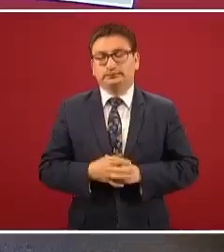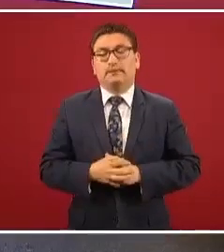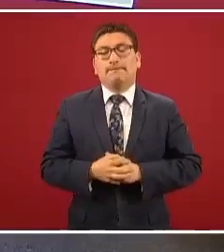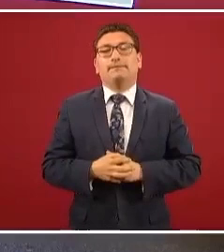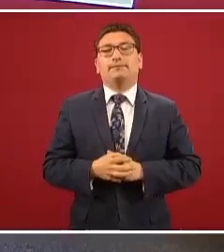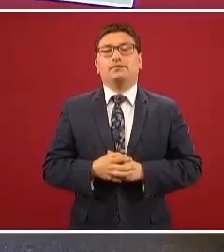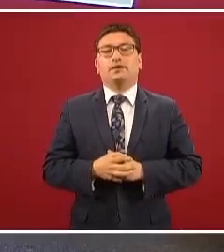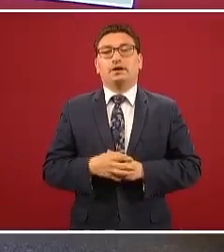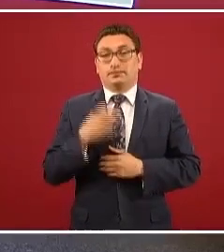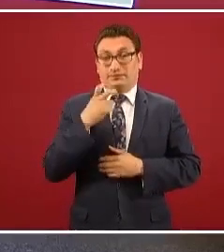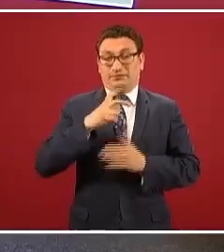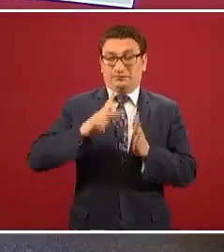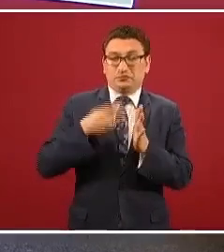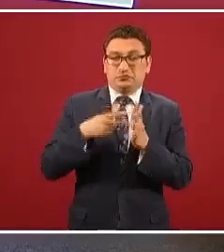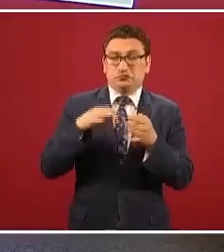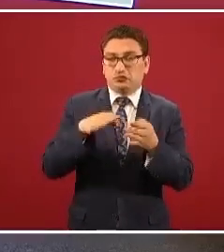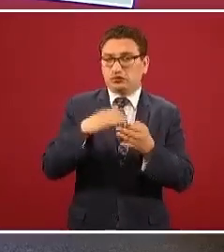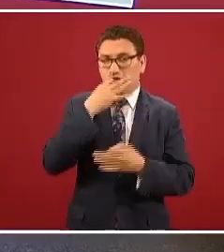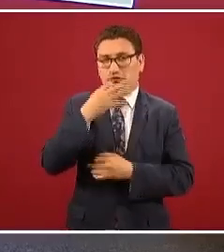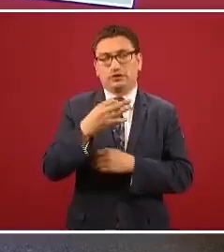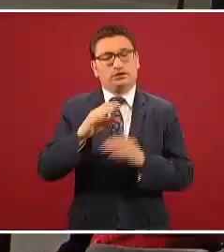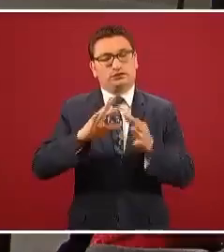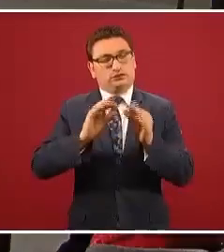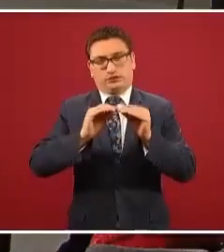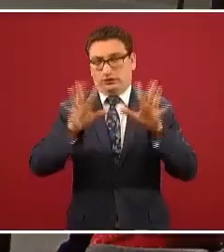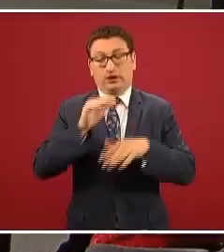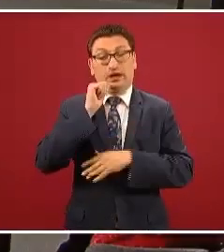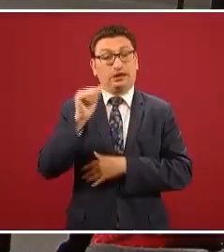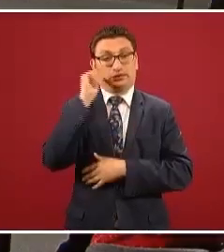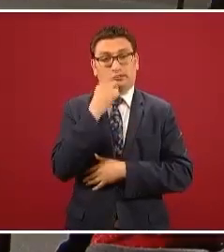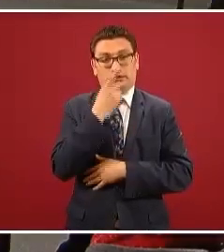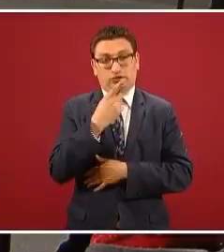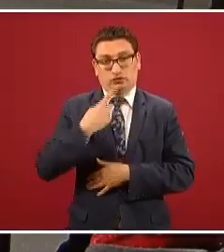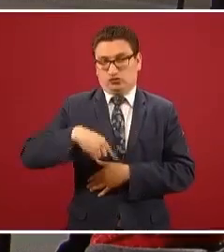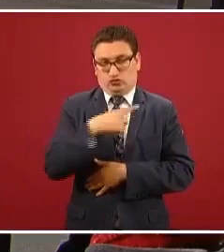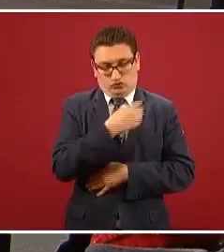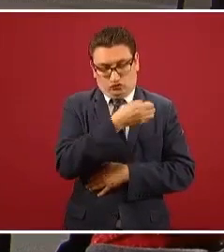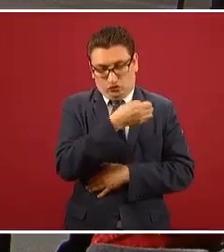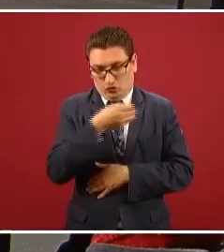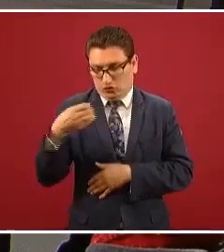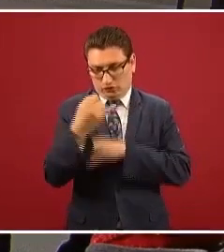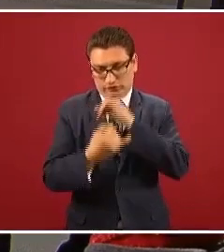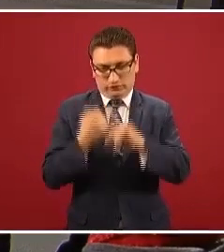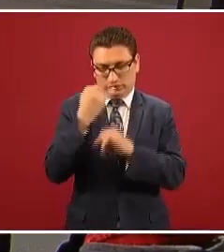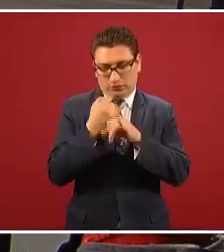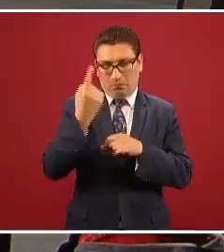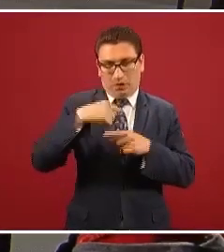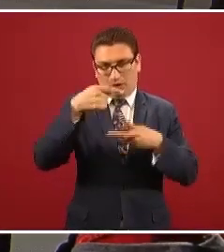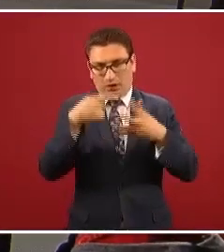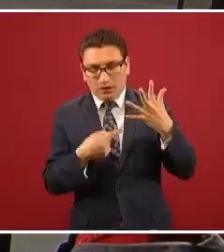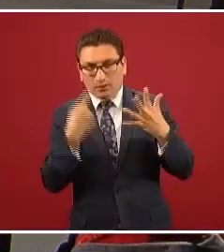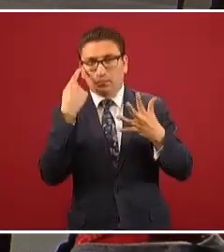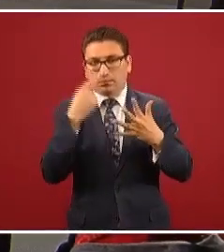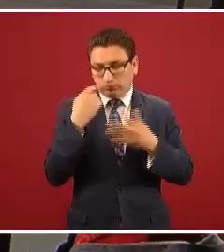hemos insistido y como lo dejamos muy claramente especificado ayer, seguimos los protocolos internacionales. A lo largo de todas